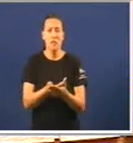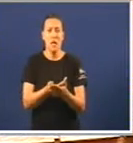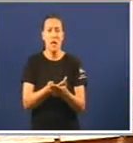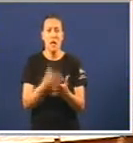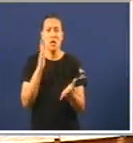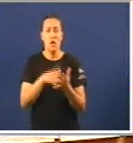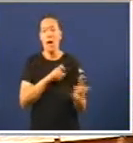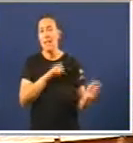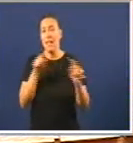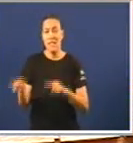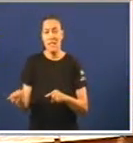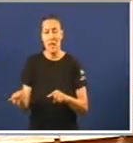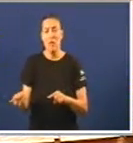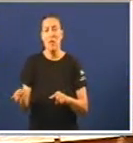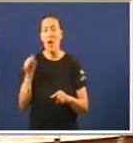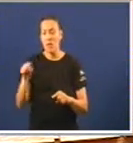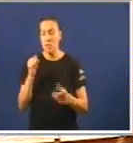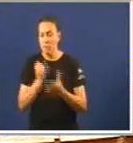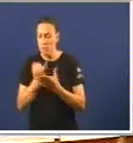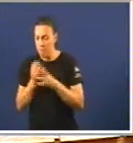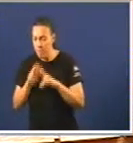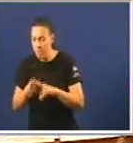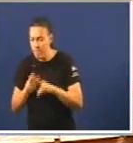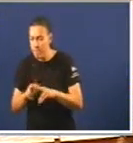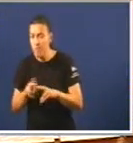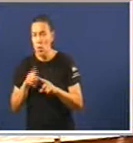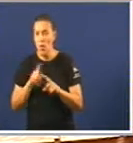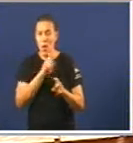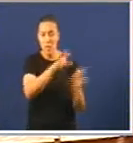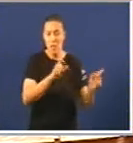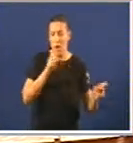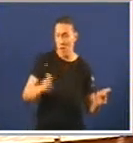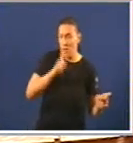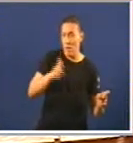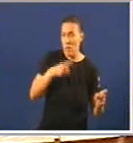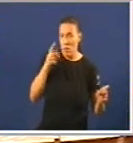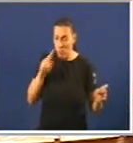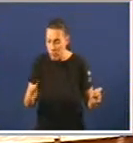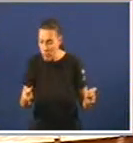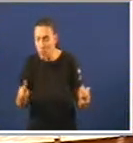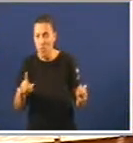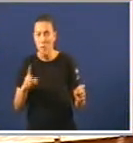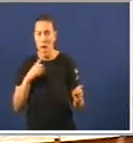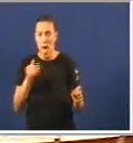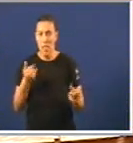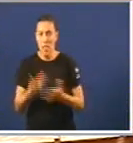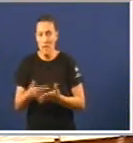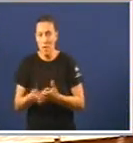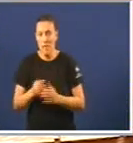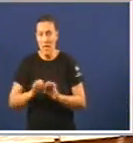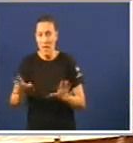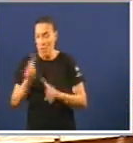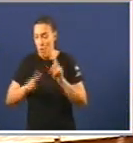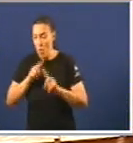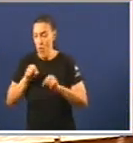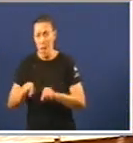o traslado e se pudo comprobar como as advertencias das plantillas eran fundadas, é dicir, que os